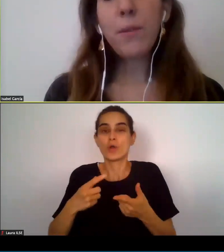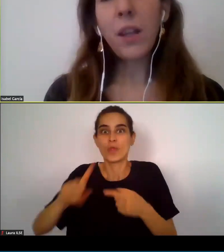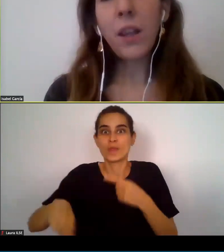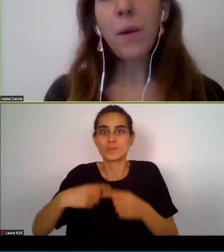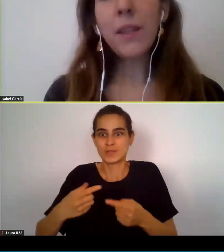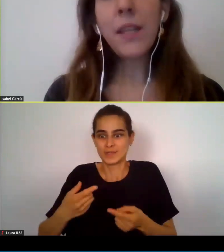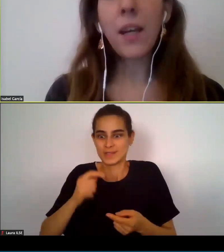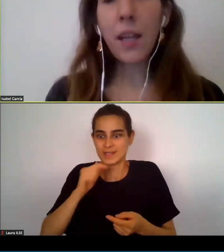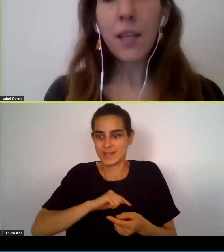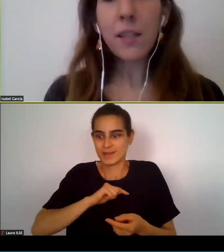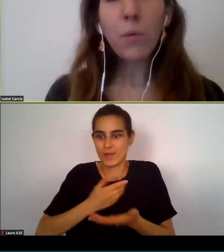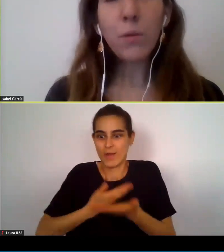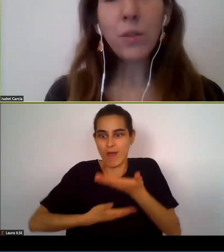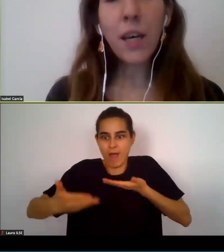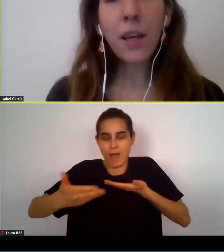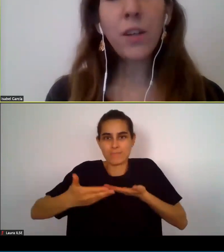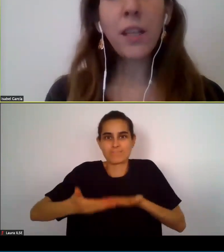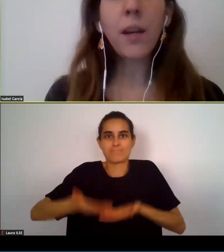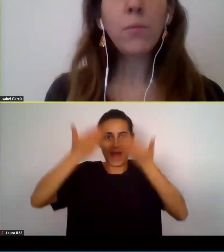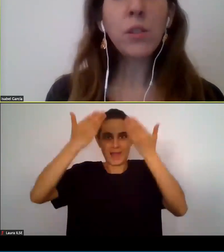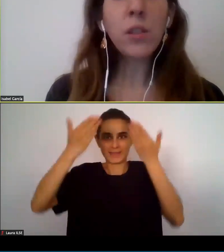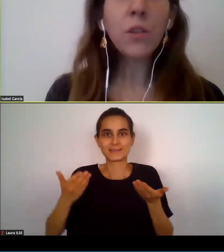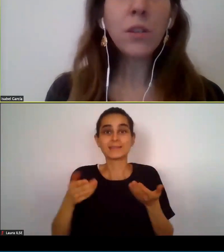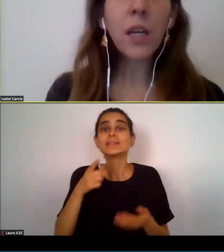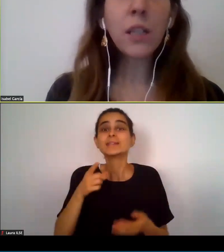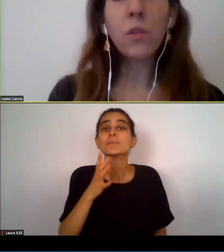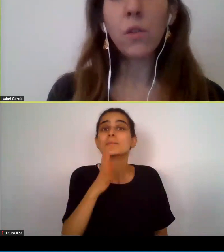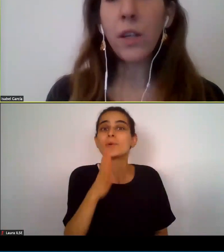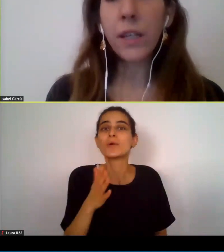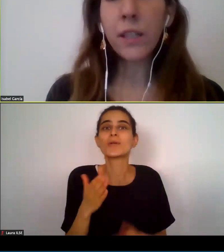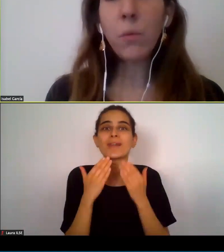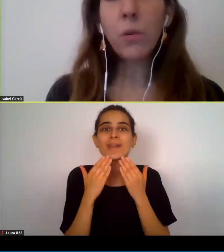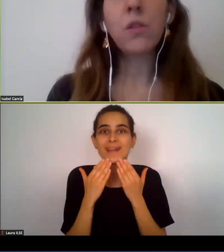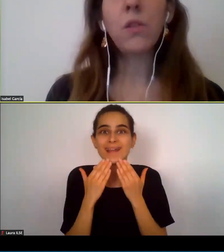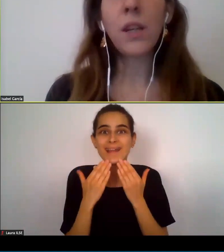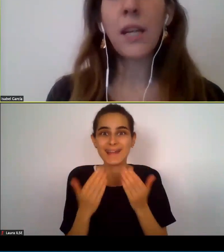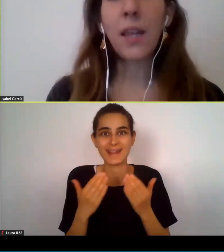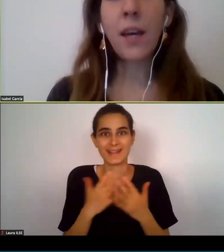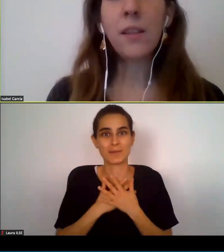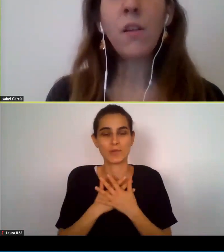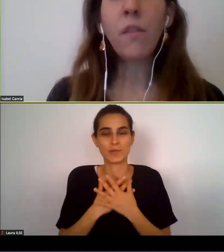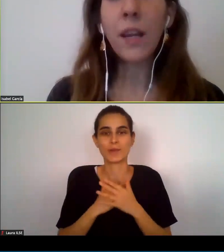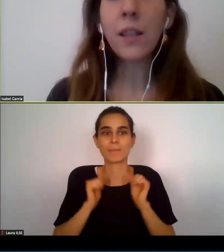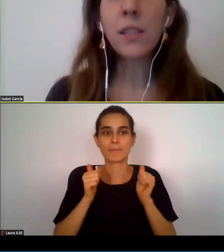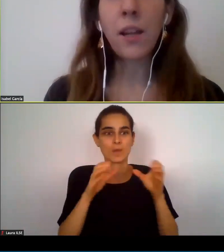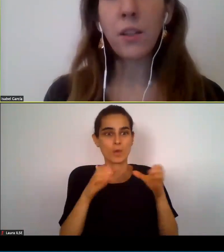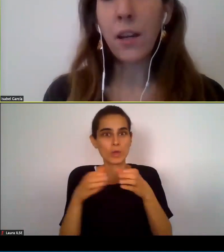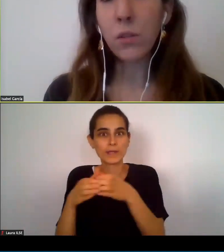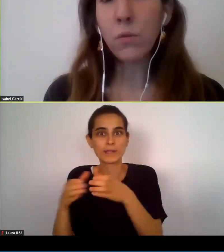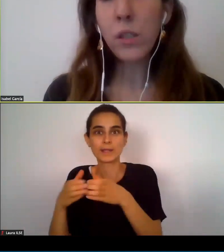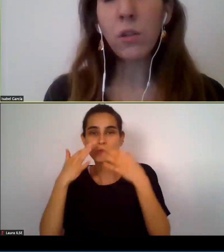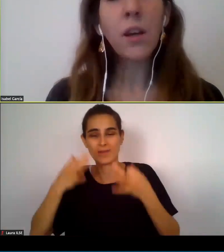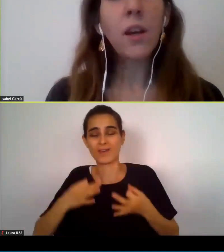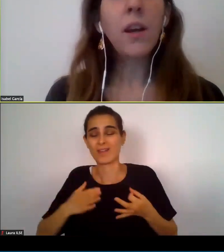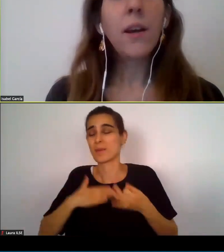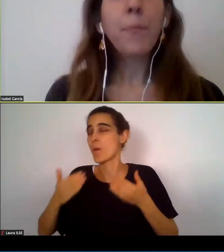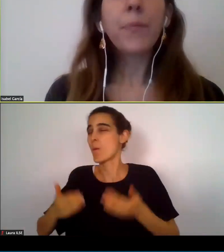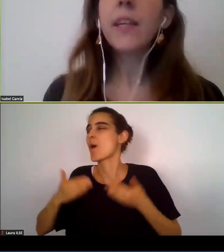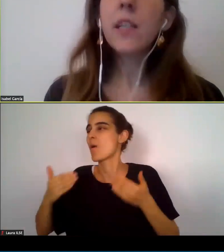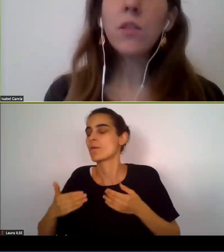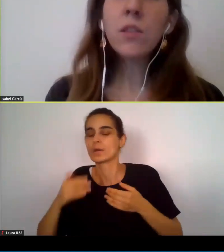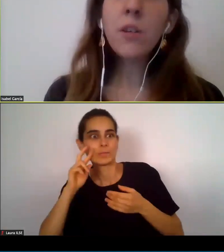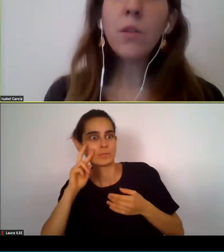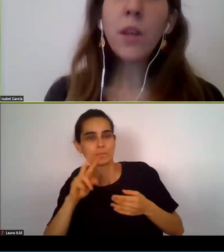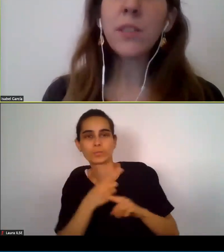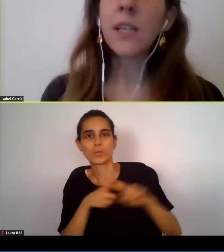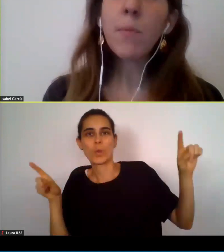debe principalmente a que gracias al voluntariado entramos en contacto con colectivos o con realidades diferentes a los nuestros. Y